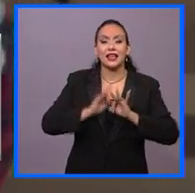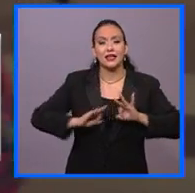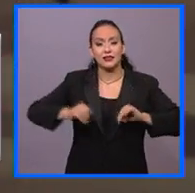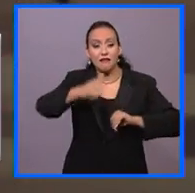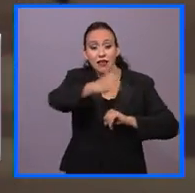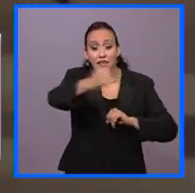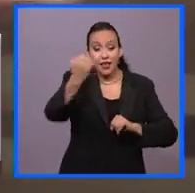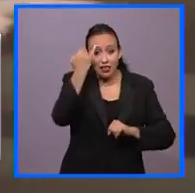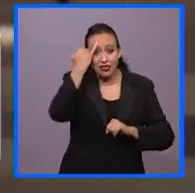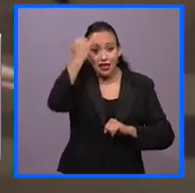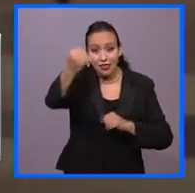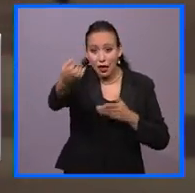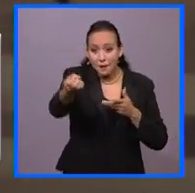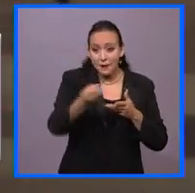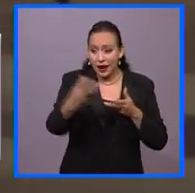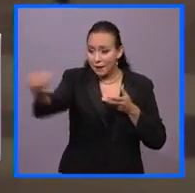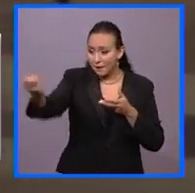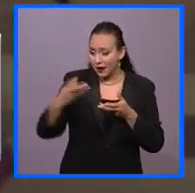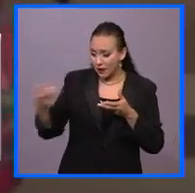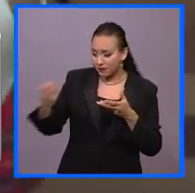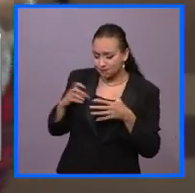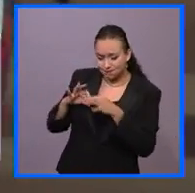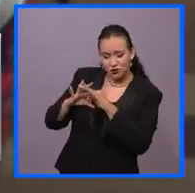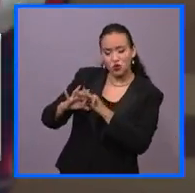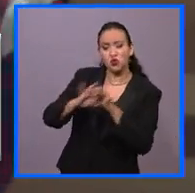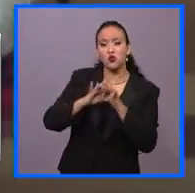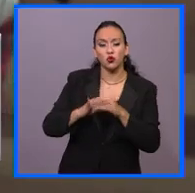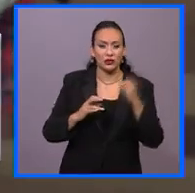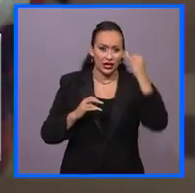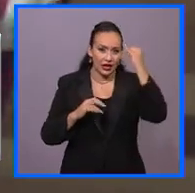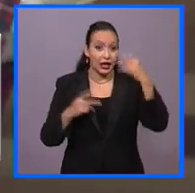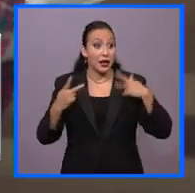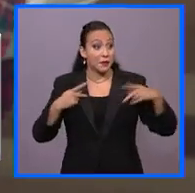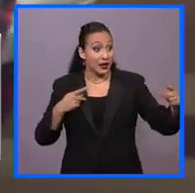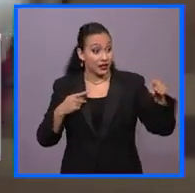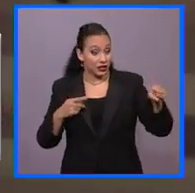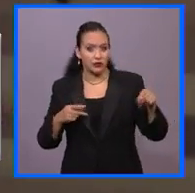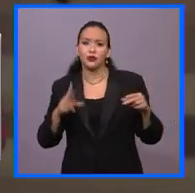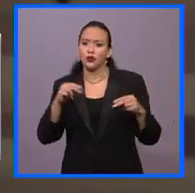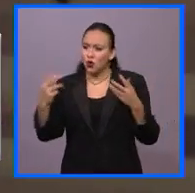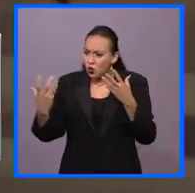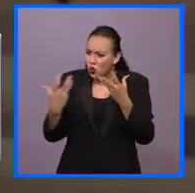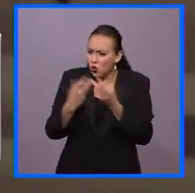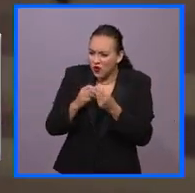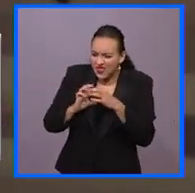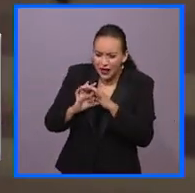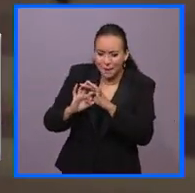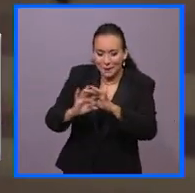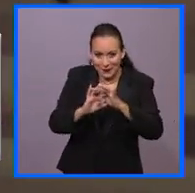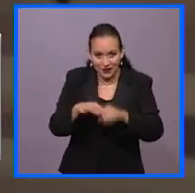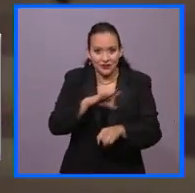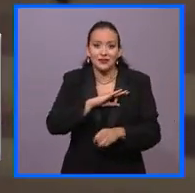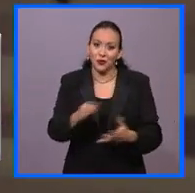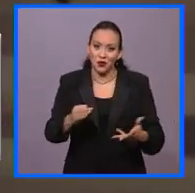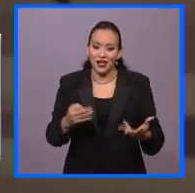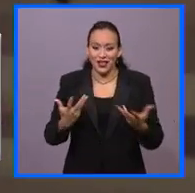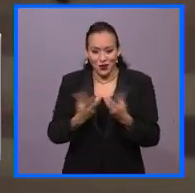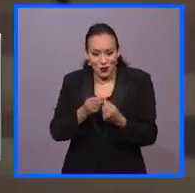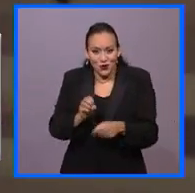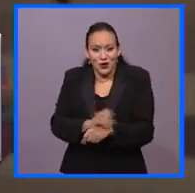Ideales, el tema no somos las personas, ideas, ideales, estructuras, con entusiasmo por aquello que podemos